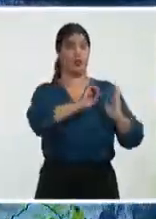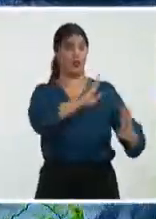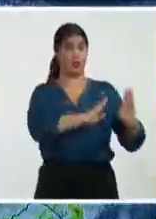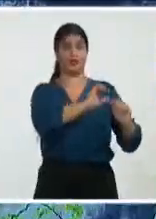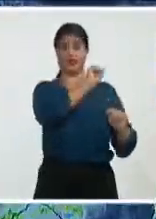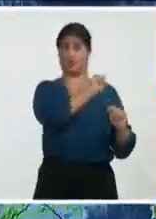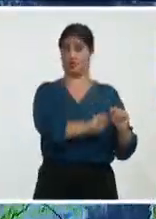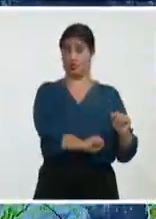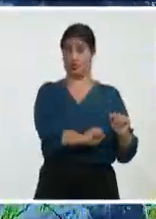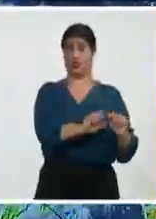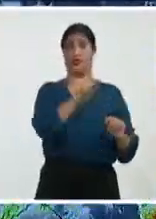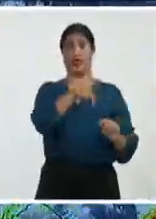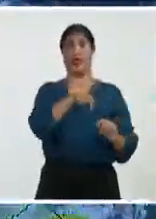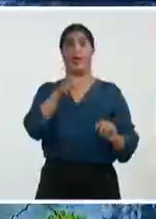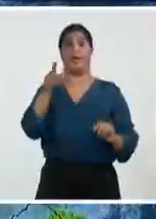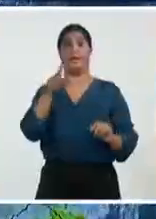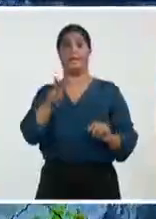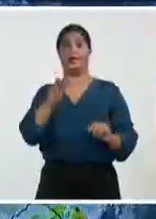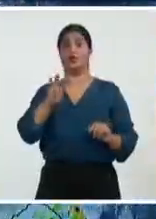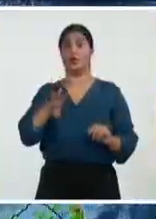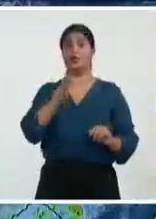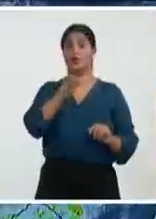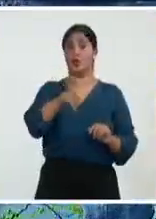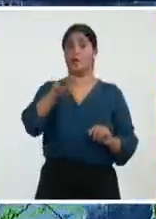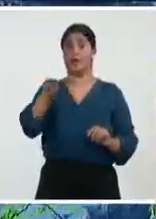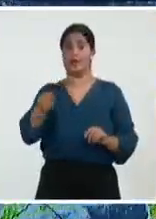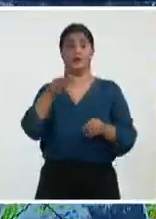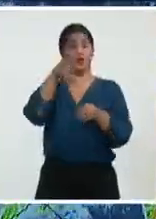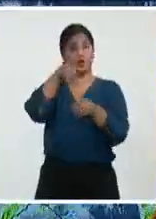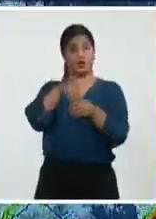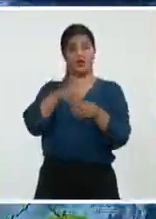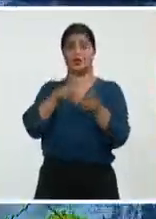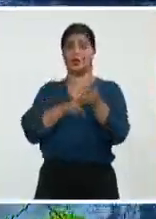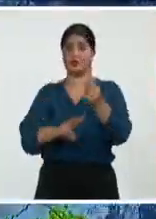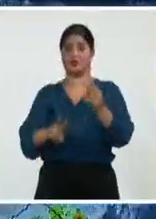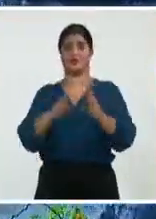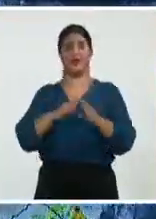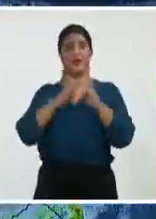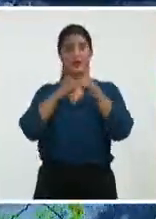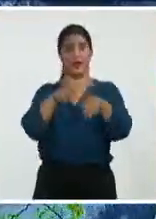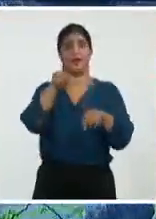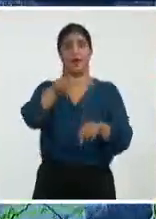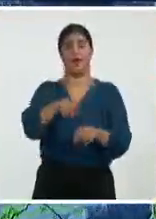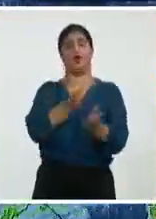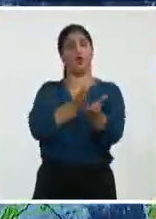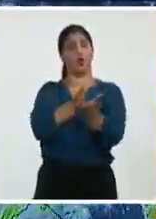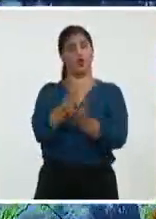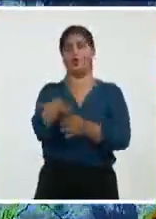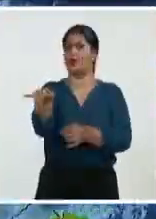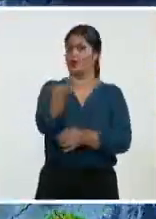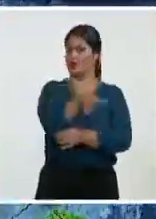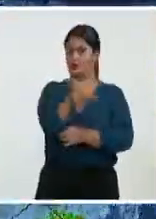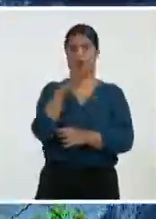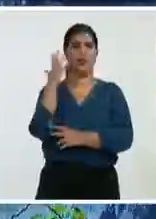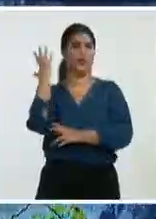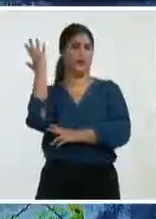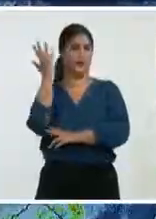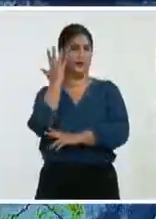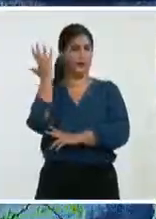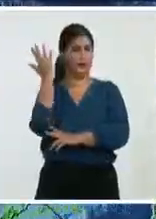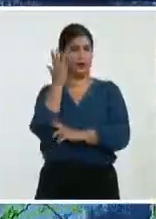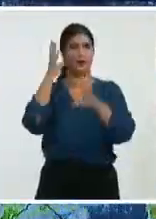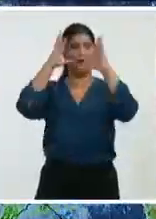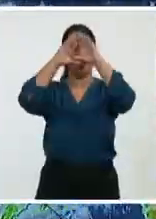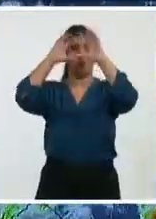de 24 milímetros en visitas en la provincia de granma hoy van a continuar similares esas condiciones del tiempo pocas la